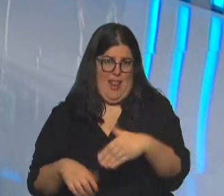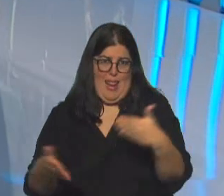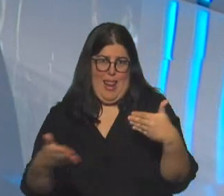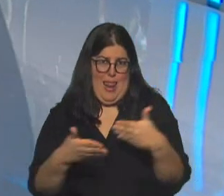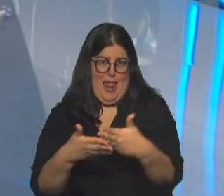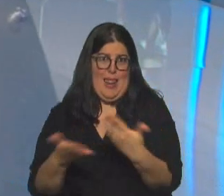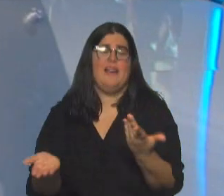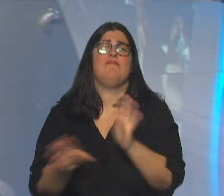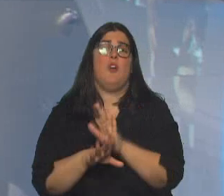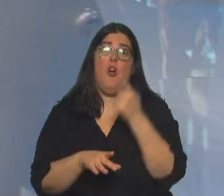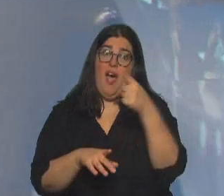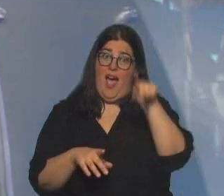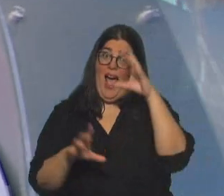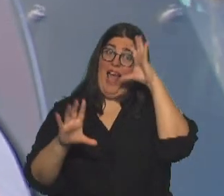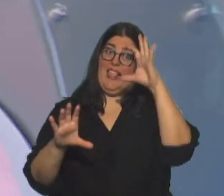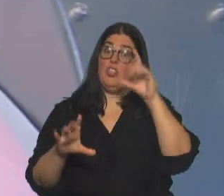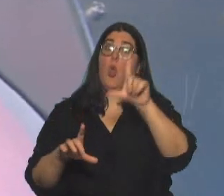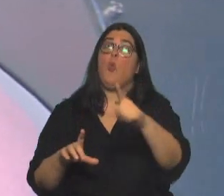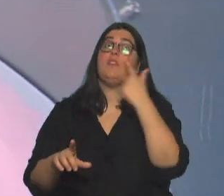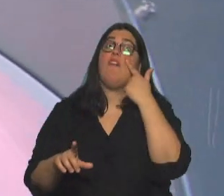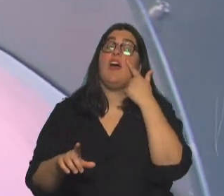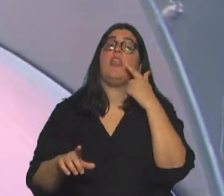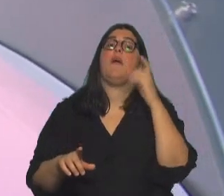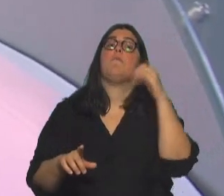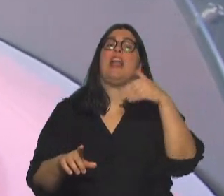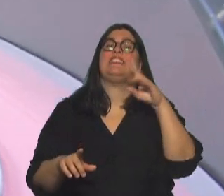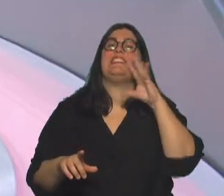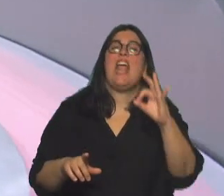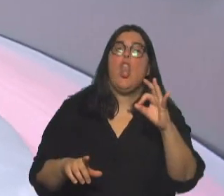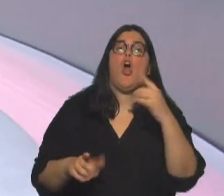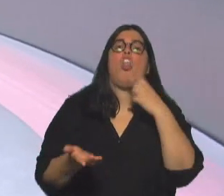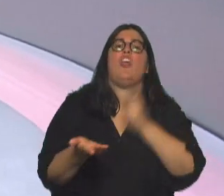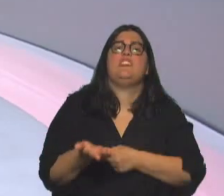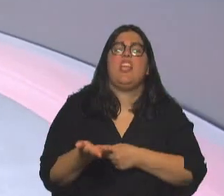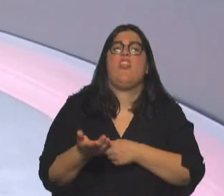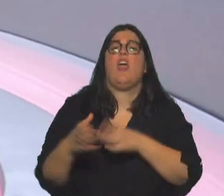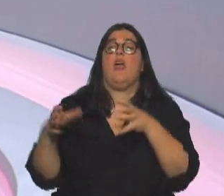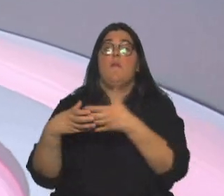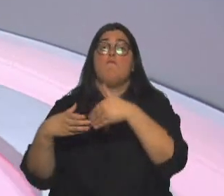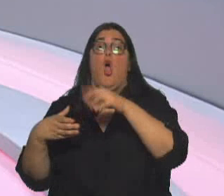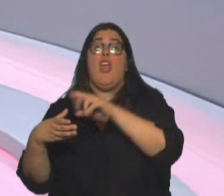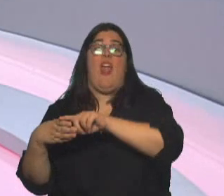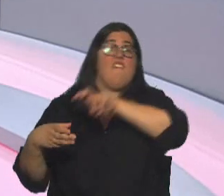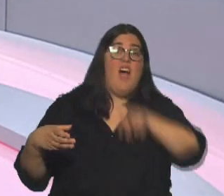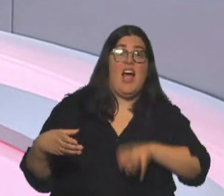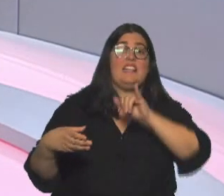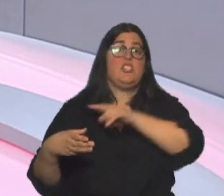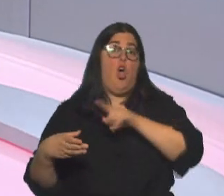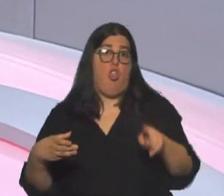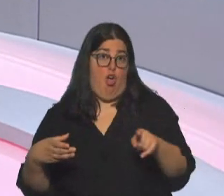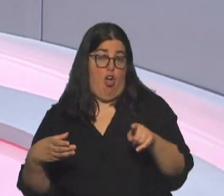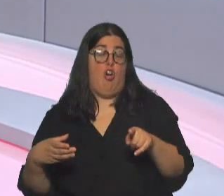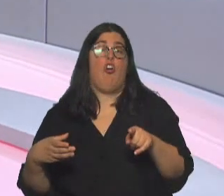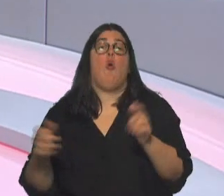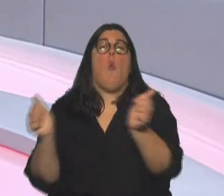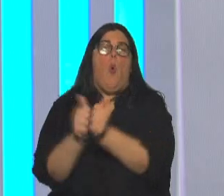mañana, al lunes, cuando Marcelo Ebrard confirme qué es lo que va a hacer, si se alinea a la campaña ya presidencial de Claudia